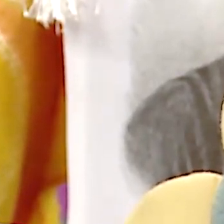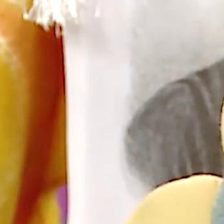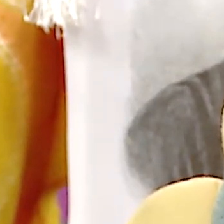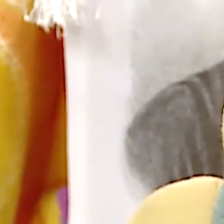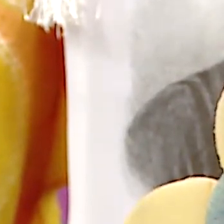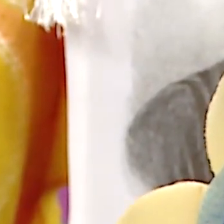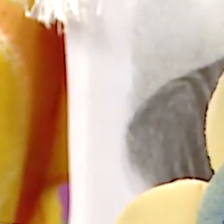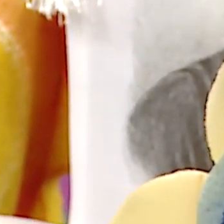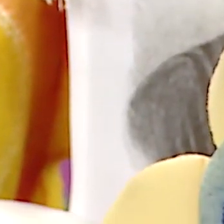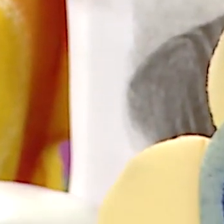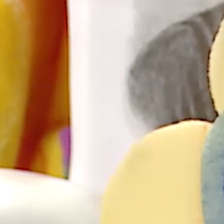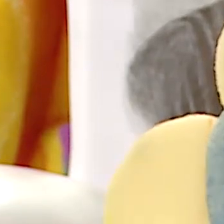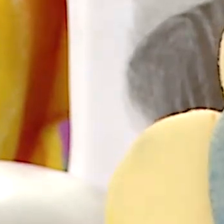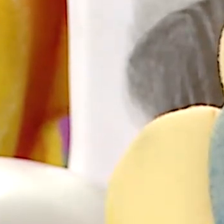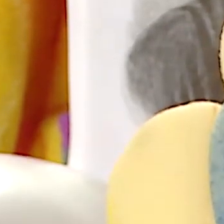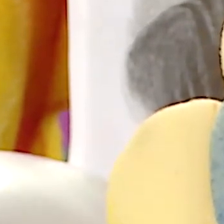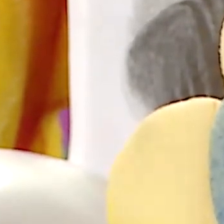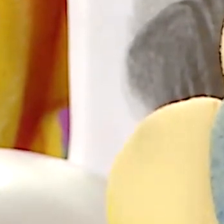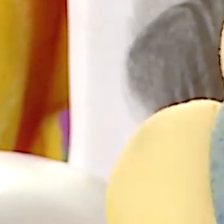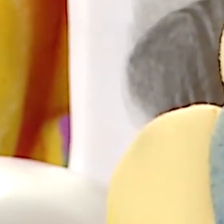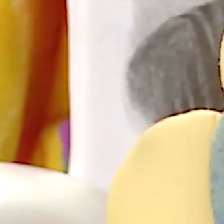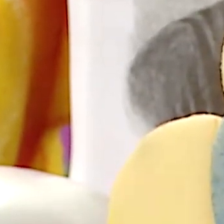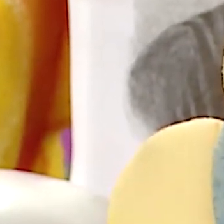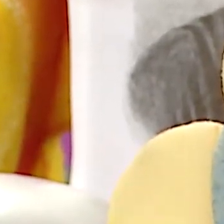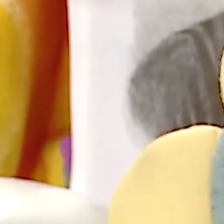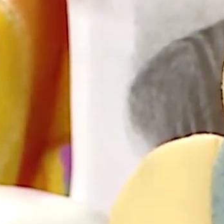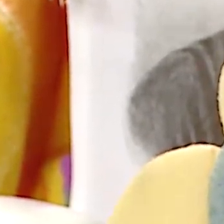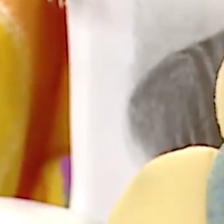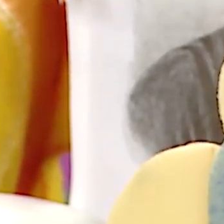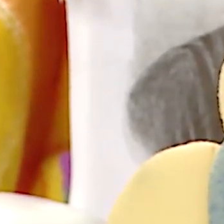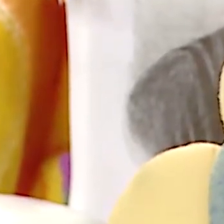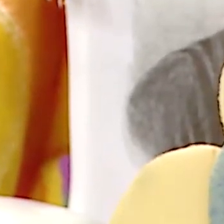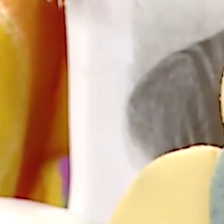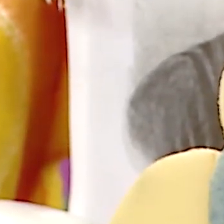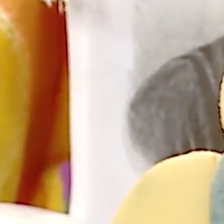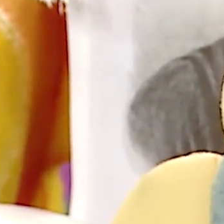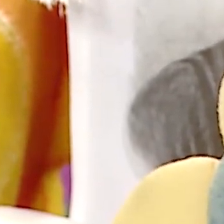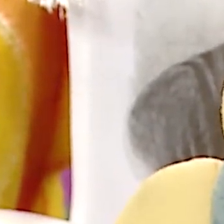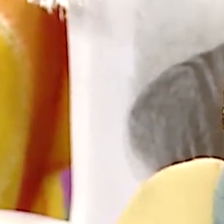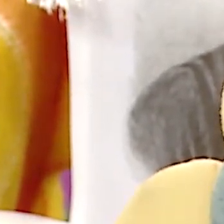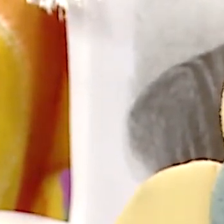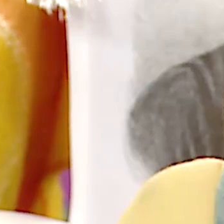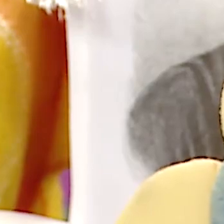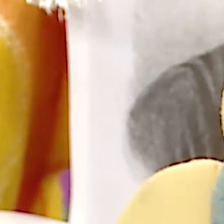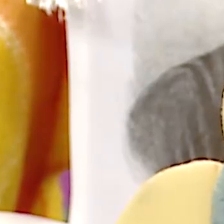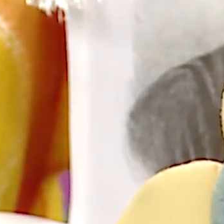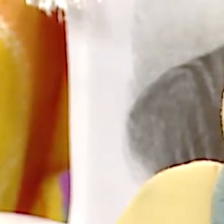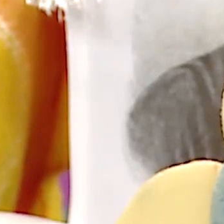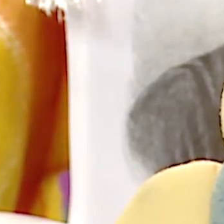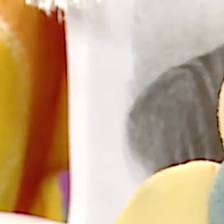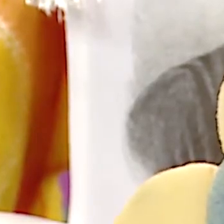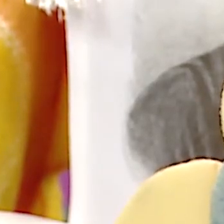la bandera. Es para que sigan ustedes practicando en este día